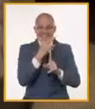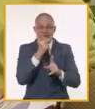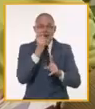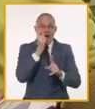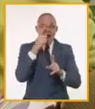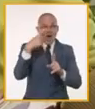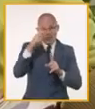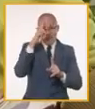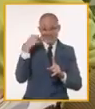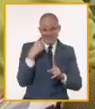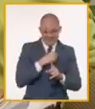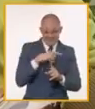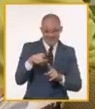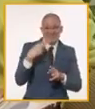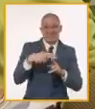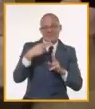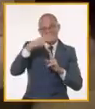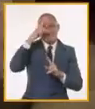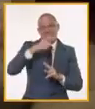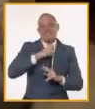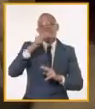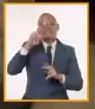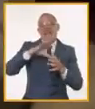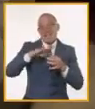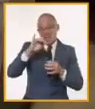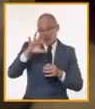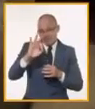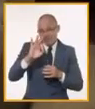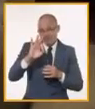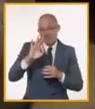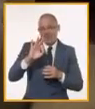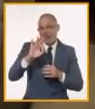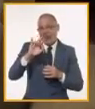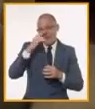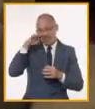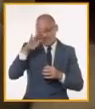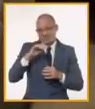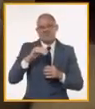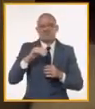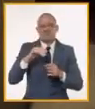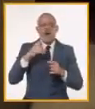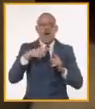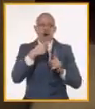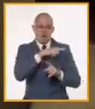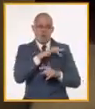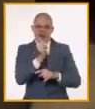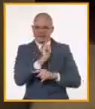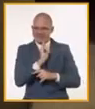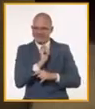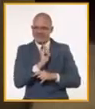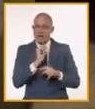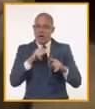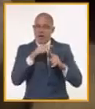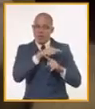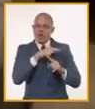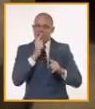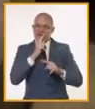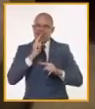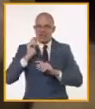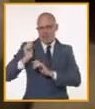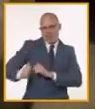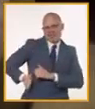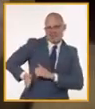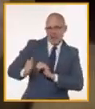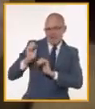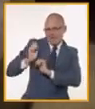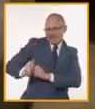ese, le puso algunas pincitas, eso que él tenía, porque ya Sergio había empezado a hacer ahí en la falda del hueco